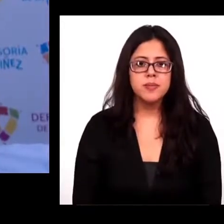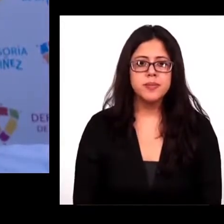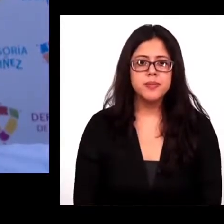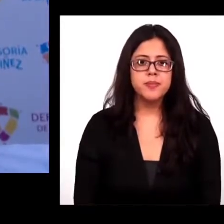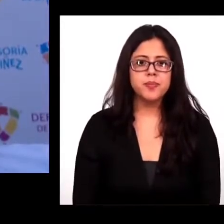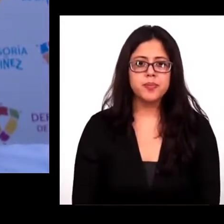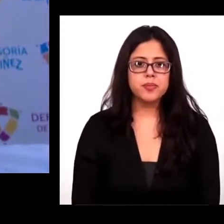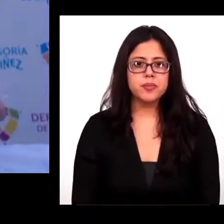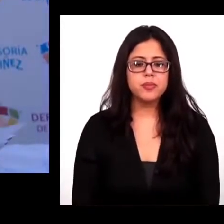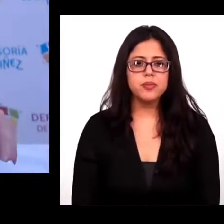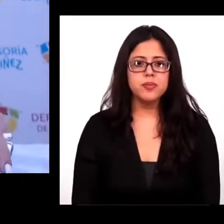Vamos a pasar...